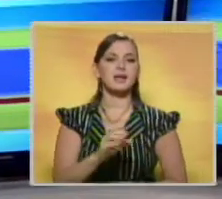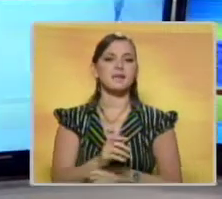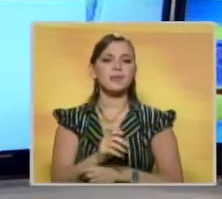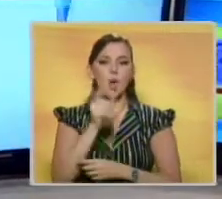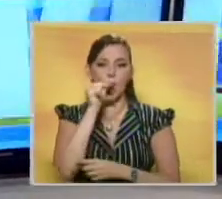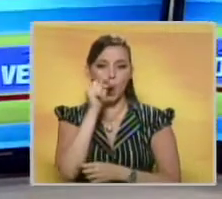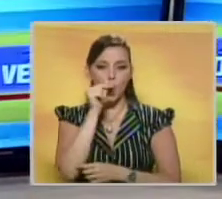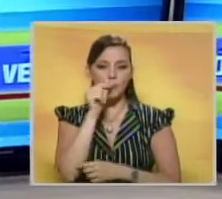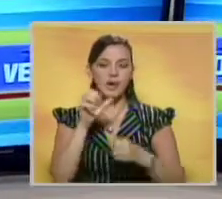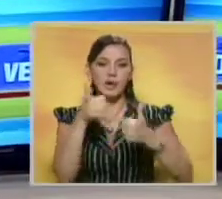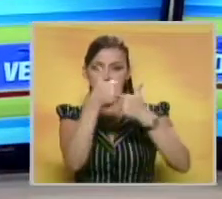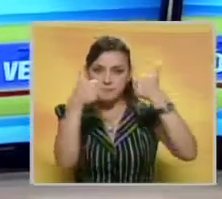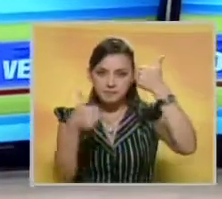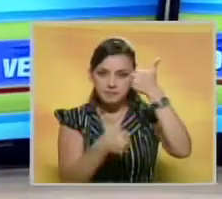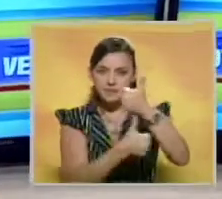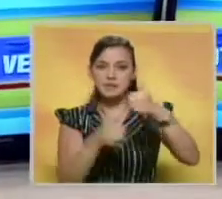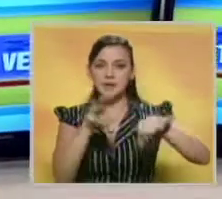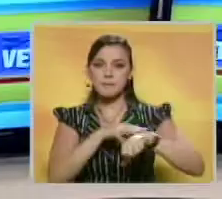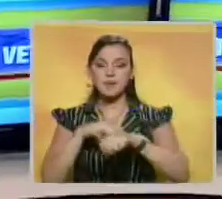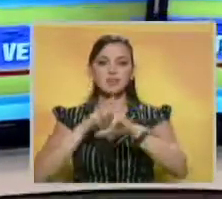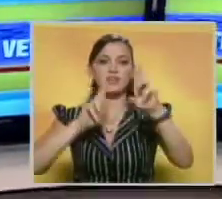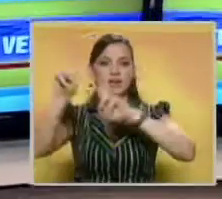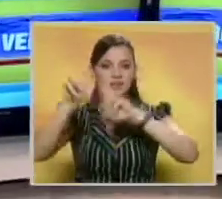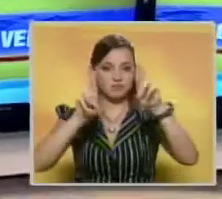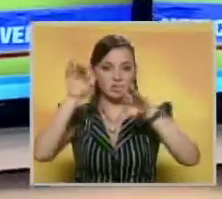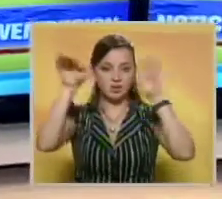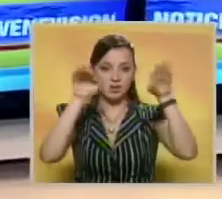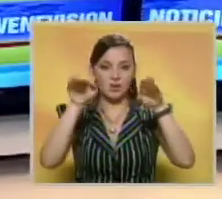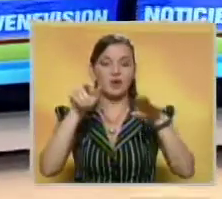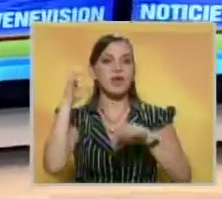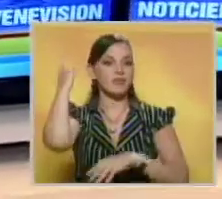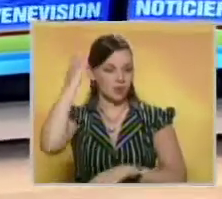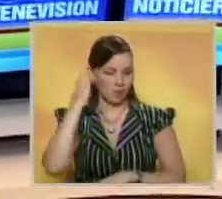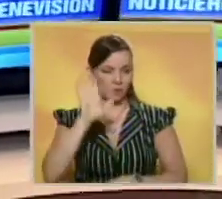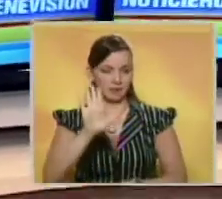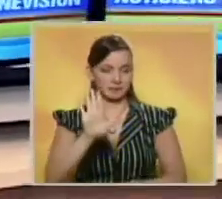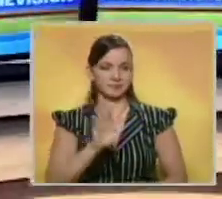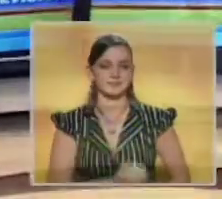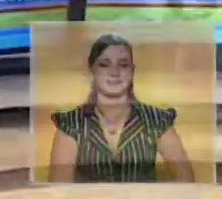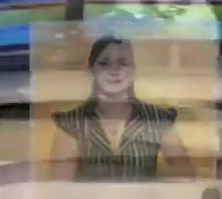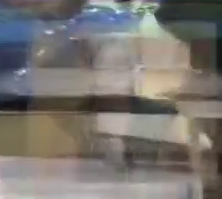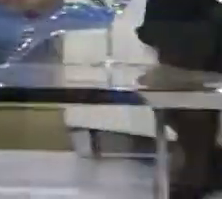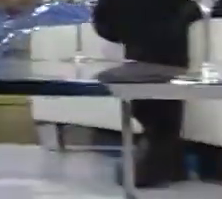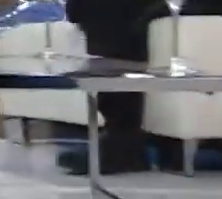Ortega, viceministro de Relaciones Exteriores para Europa. No se lo pierdan.